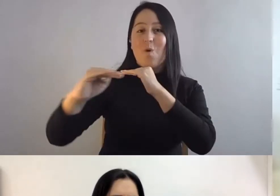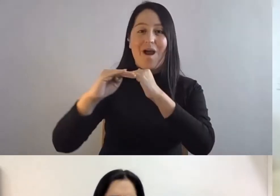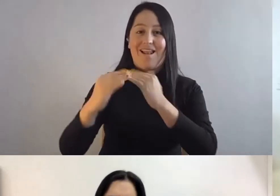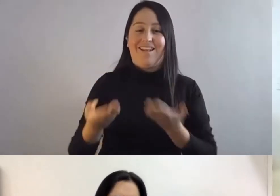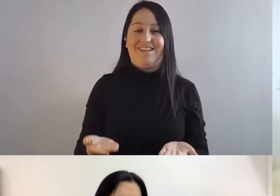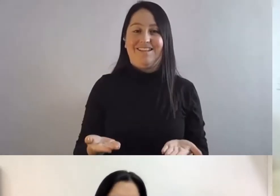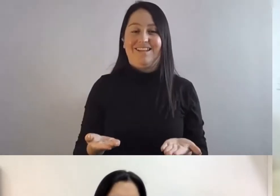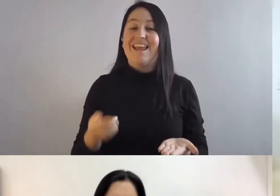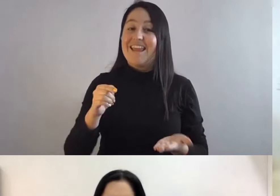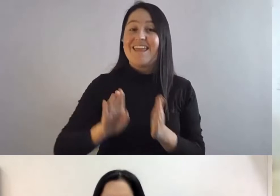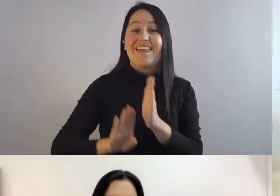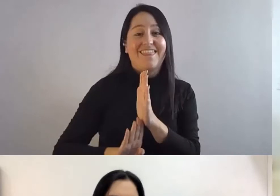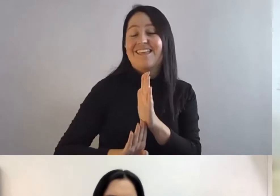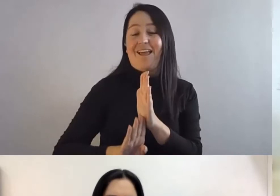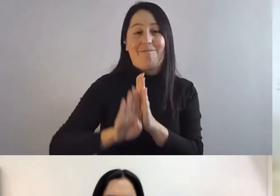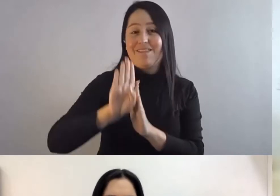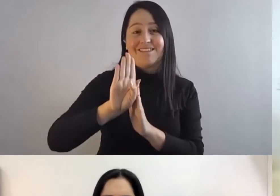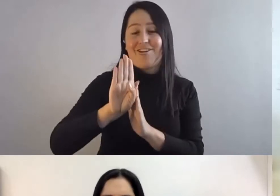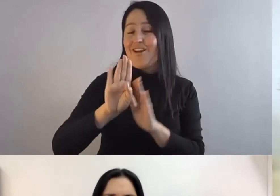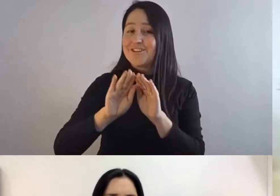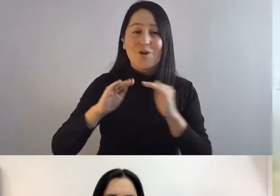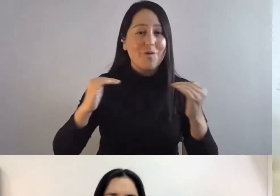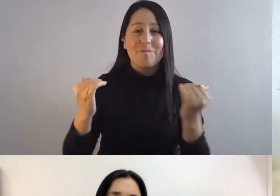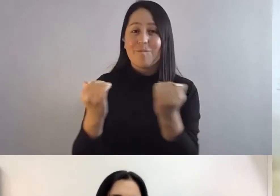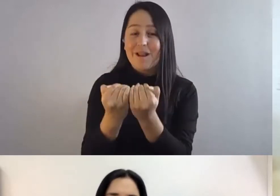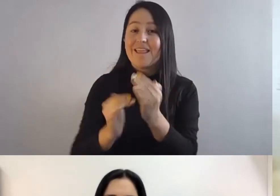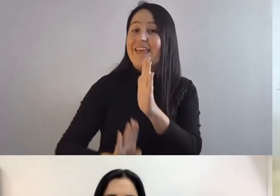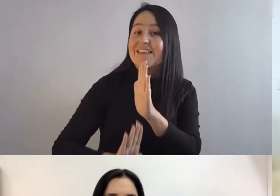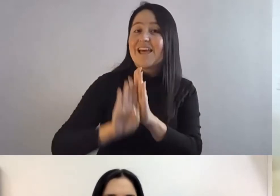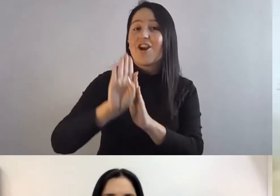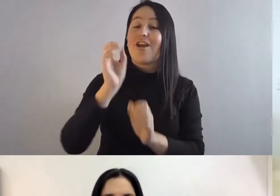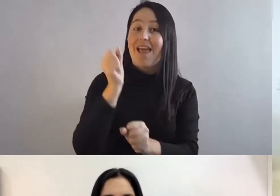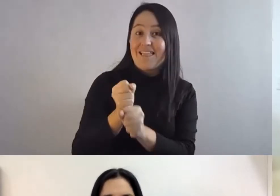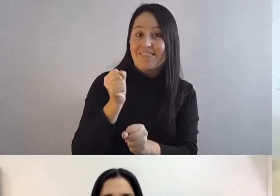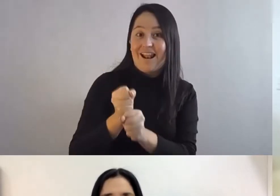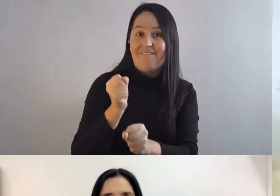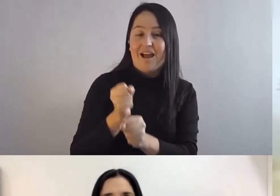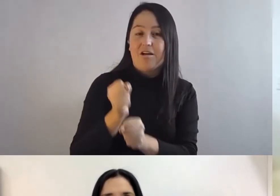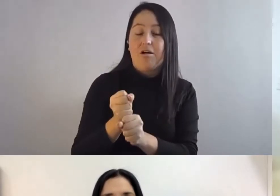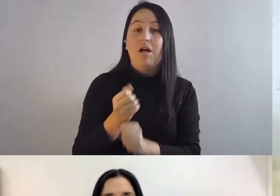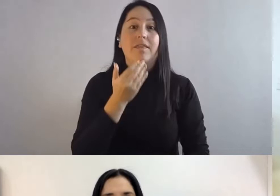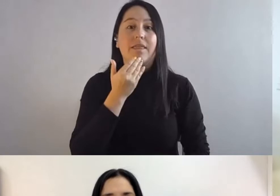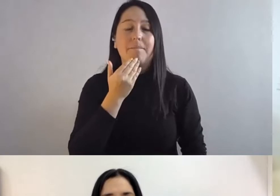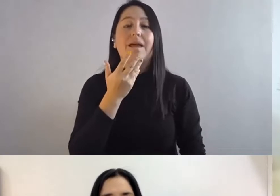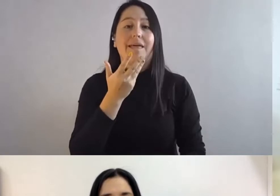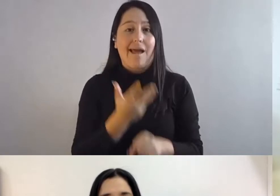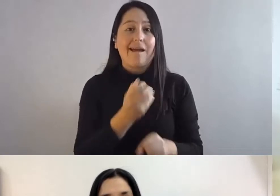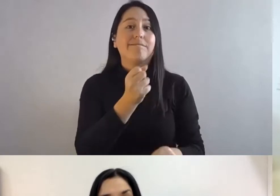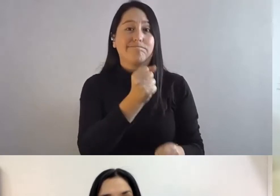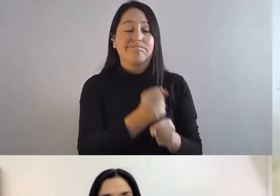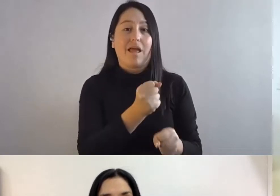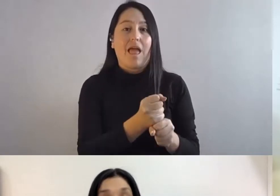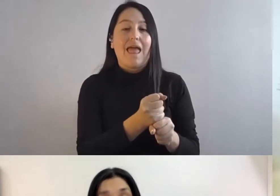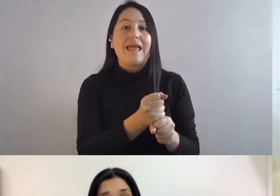y desarrollarse plenamente y desarrollar el trabajo. Incluso a veces hay ciertas labores que la lengua de